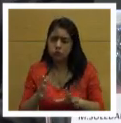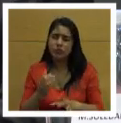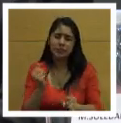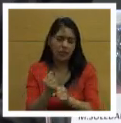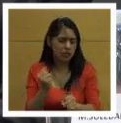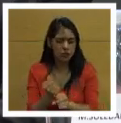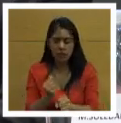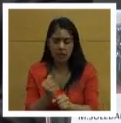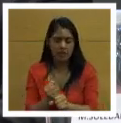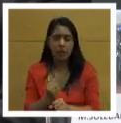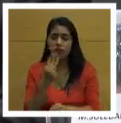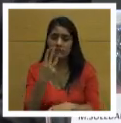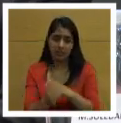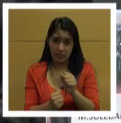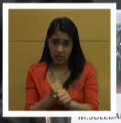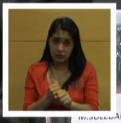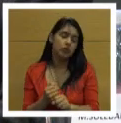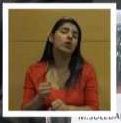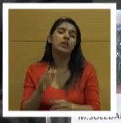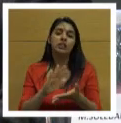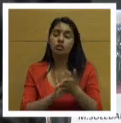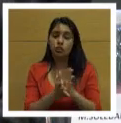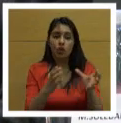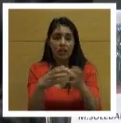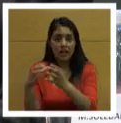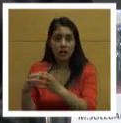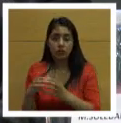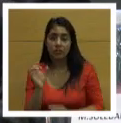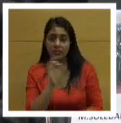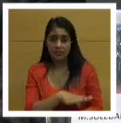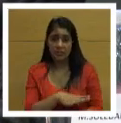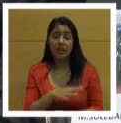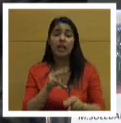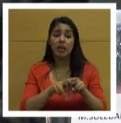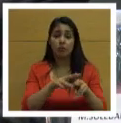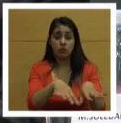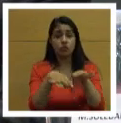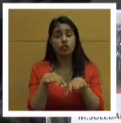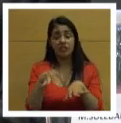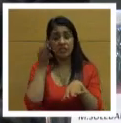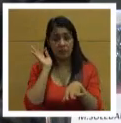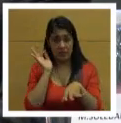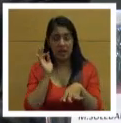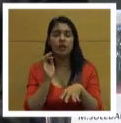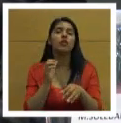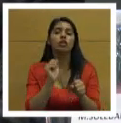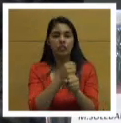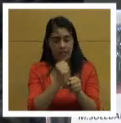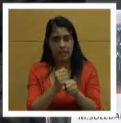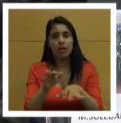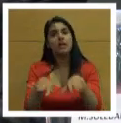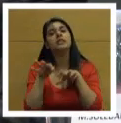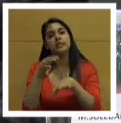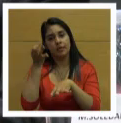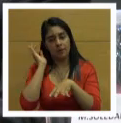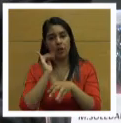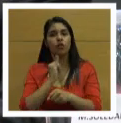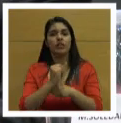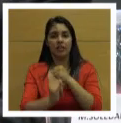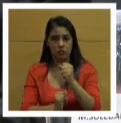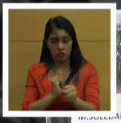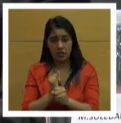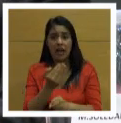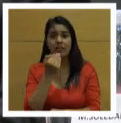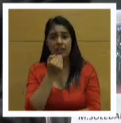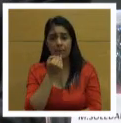Chile. Hemos hecho talleres, seminarios, incluso un seminario internacional referido a migrantes, pero es uno de los